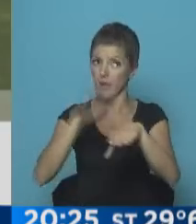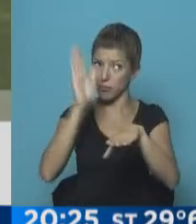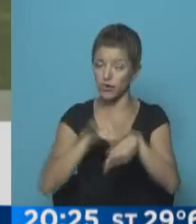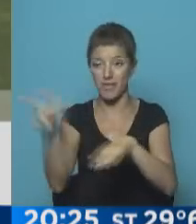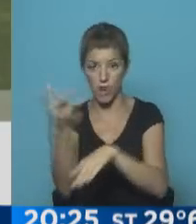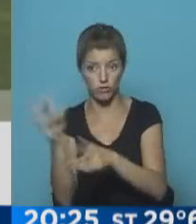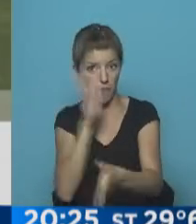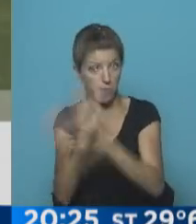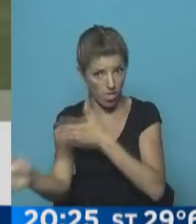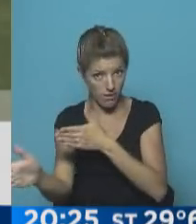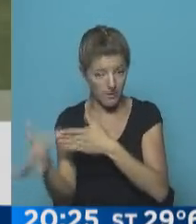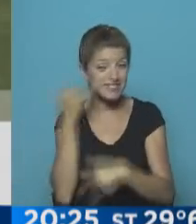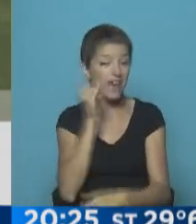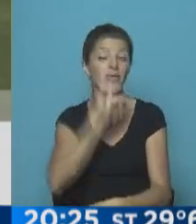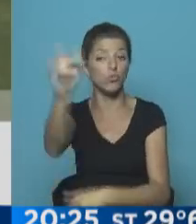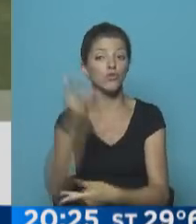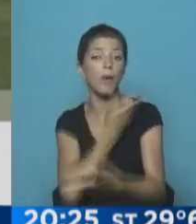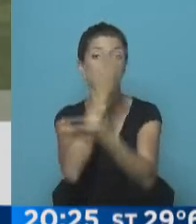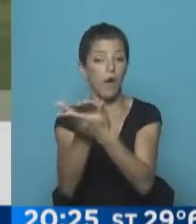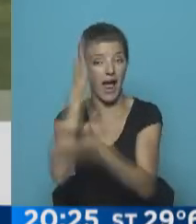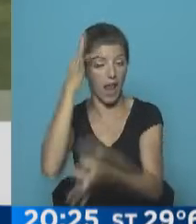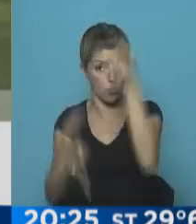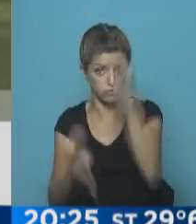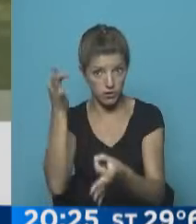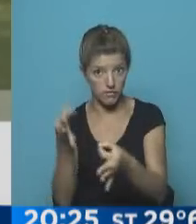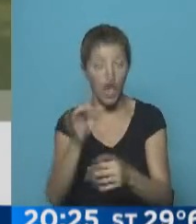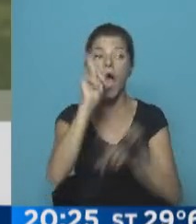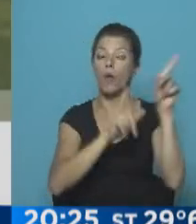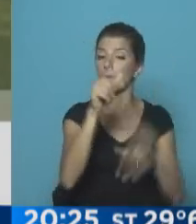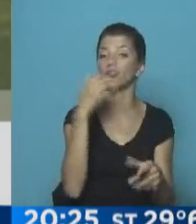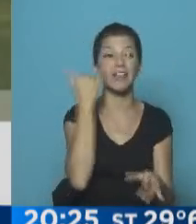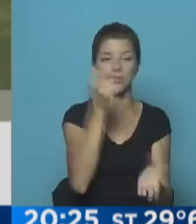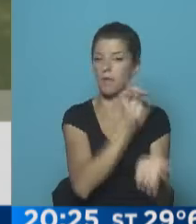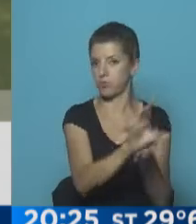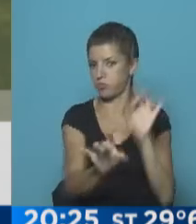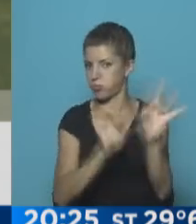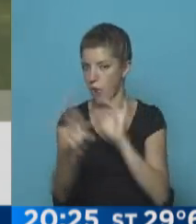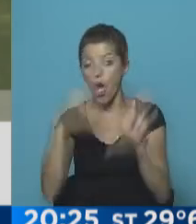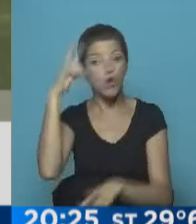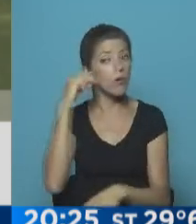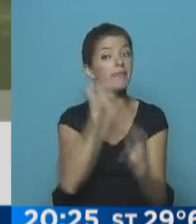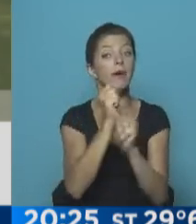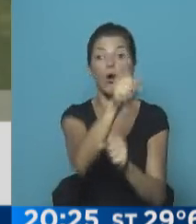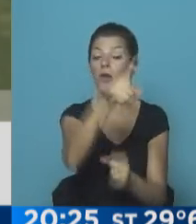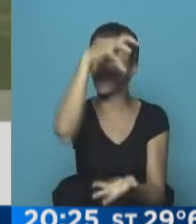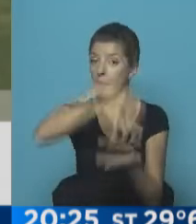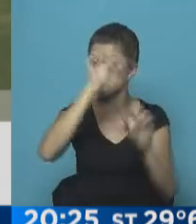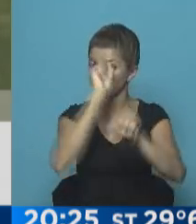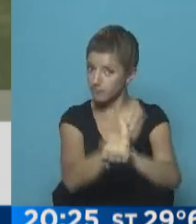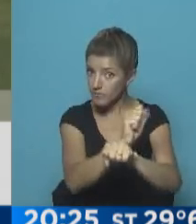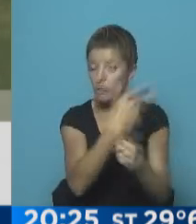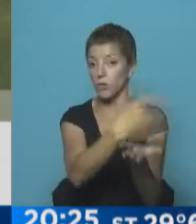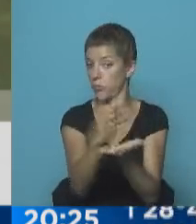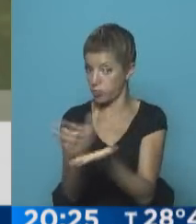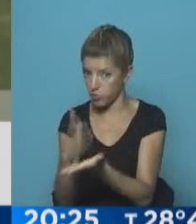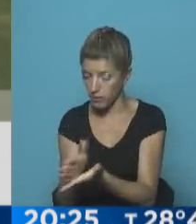denuncias penales presentadas ante la justicia. Hay personas separadas de su cargo, 9 personas del servicio penitenciario separadas de su cargo, y también